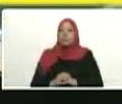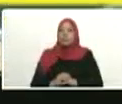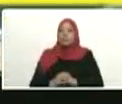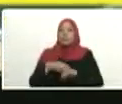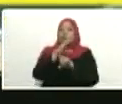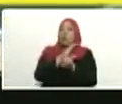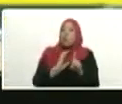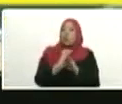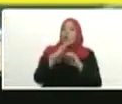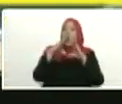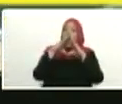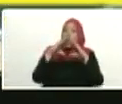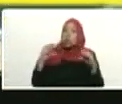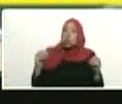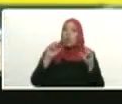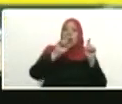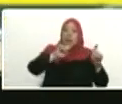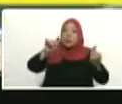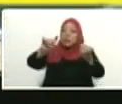Cultivado en todos.